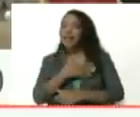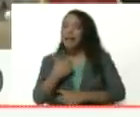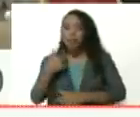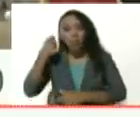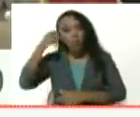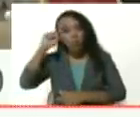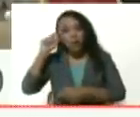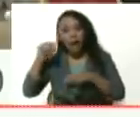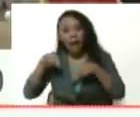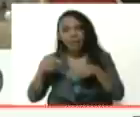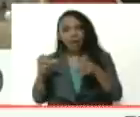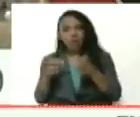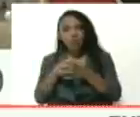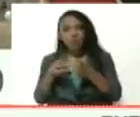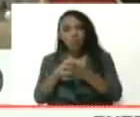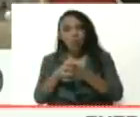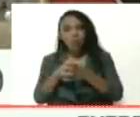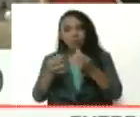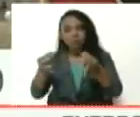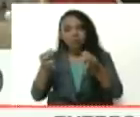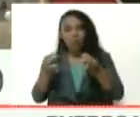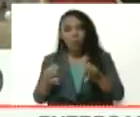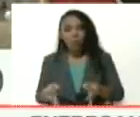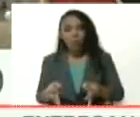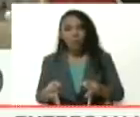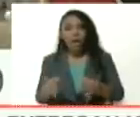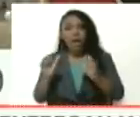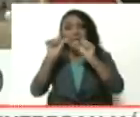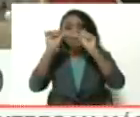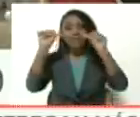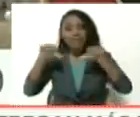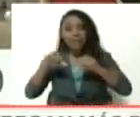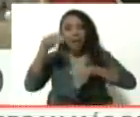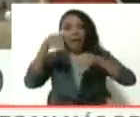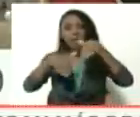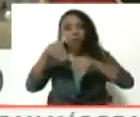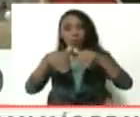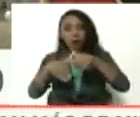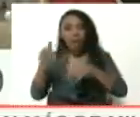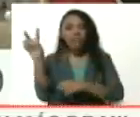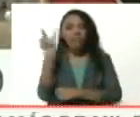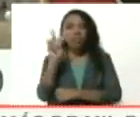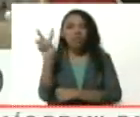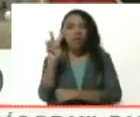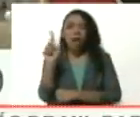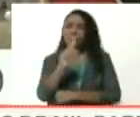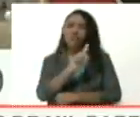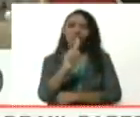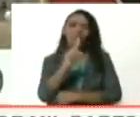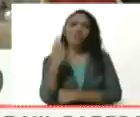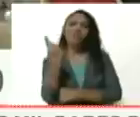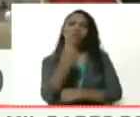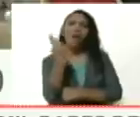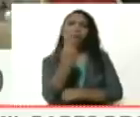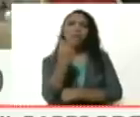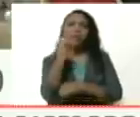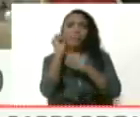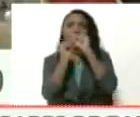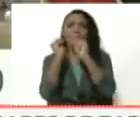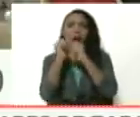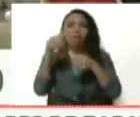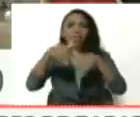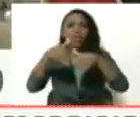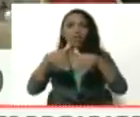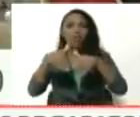recordar, este cuerpo rectoral les quiere recordar, el sistema electoral venezolano no son solamente las máquinas de